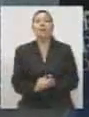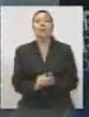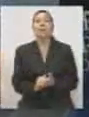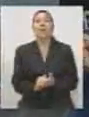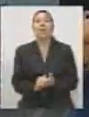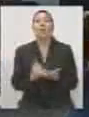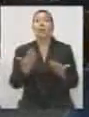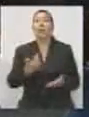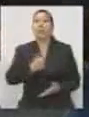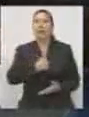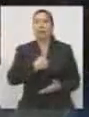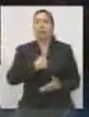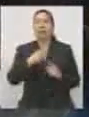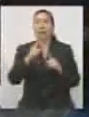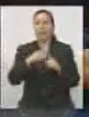donde